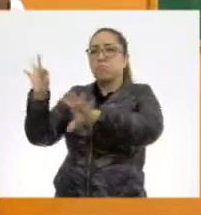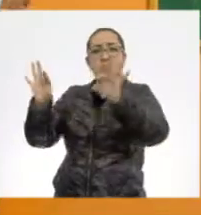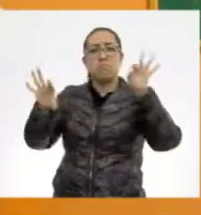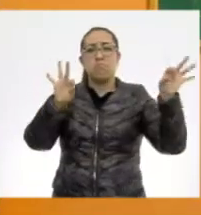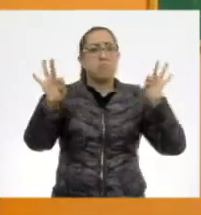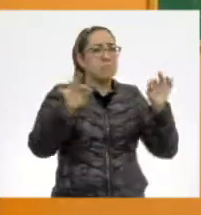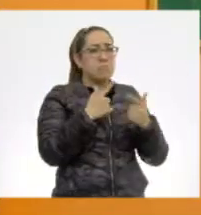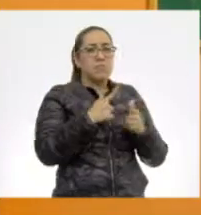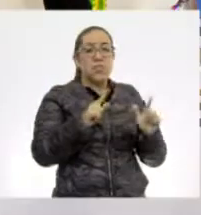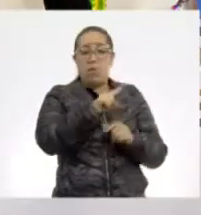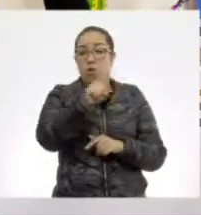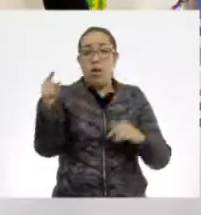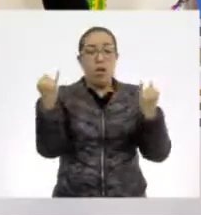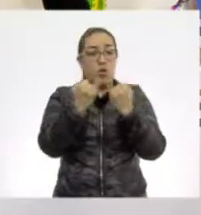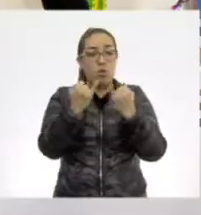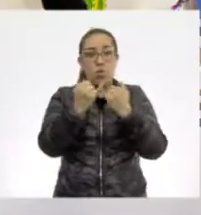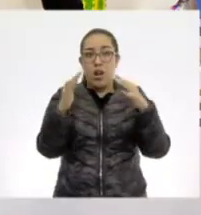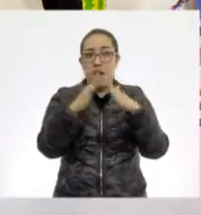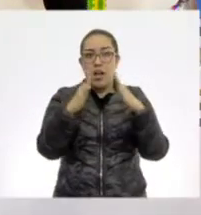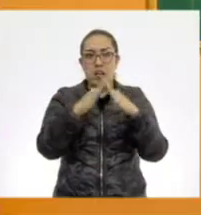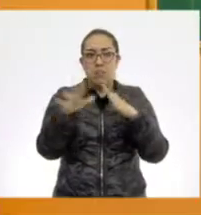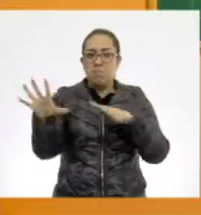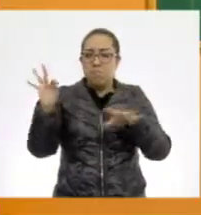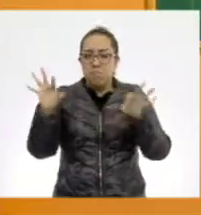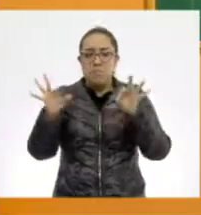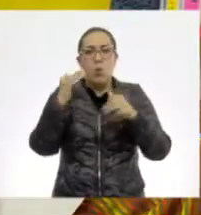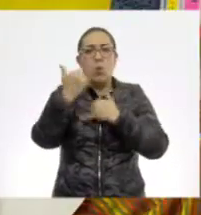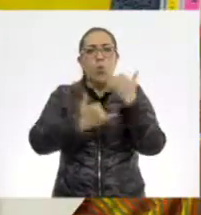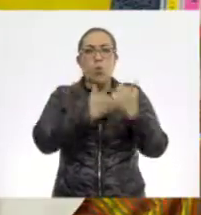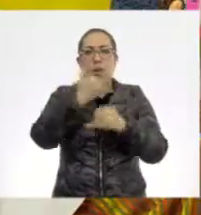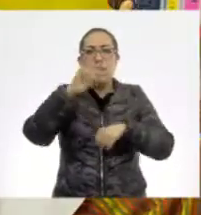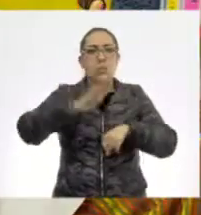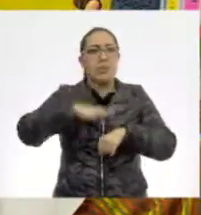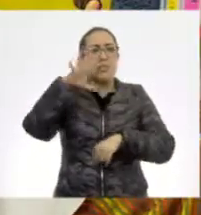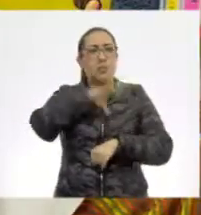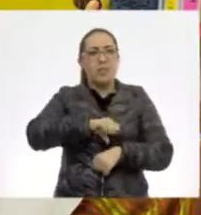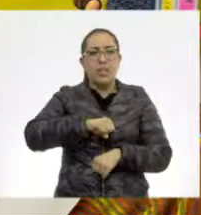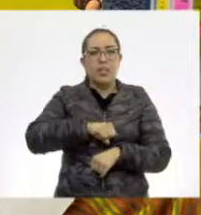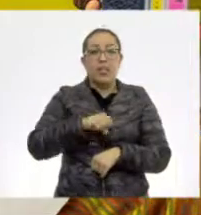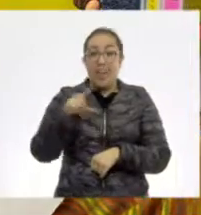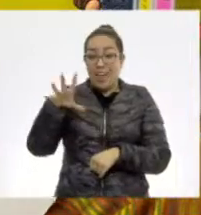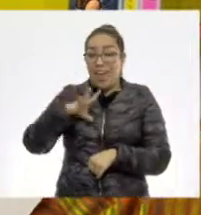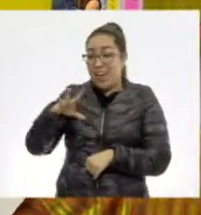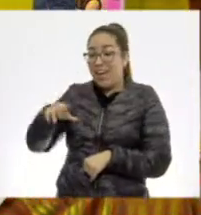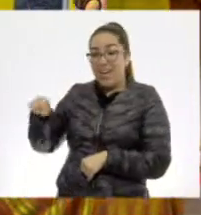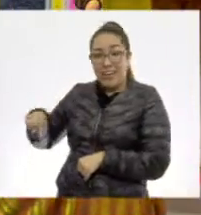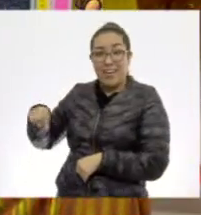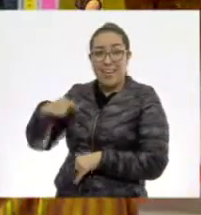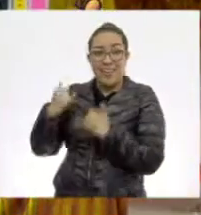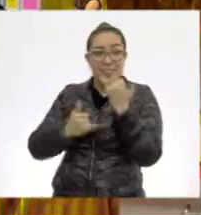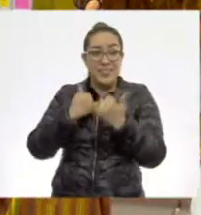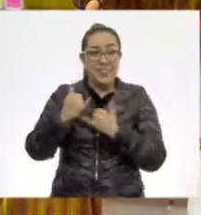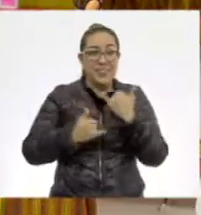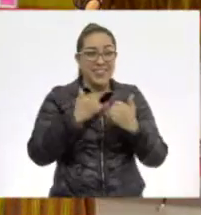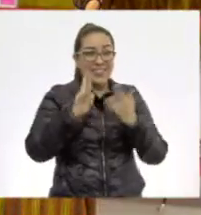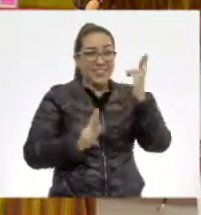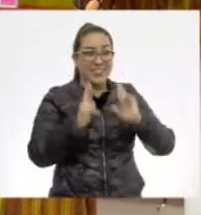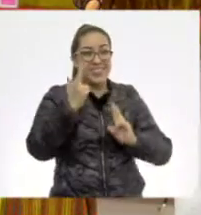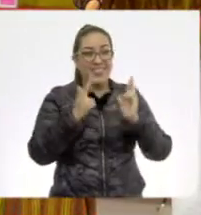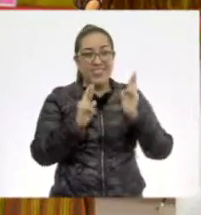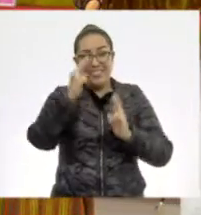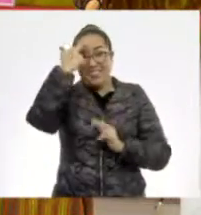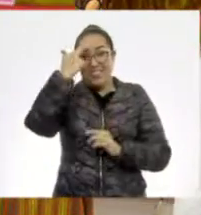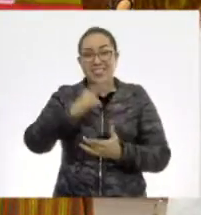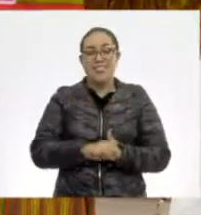materiales que tengamos a nuestro alrededor. Puede ser mi juguete que más me gusta. Tenemos unos juguetes muy revolucionarios. Mire,